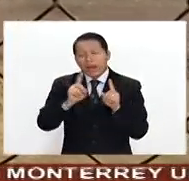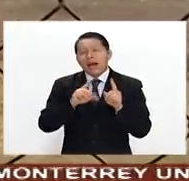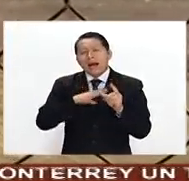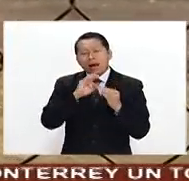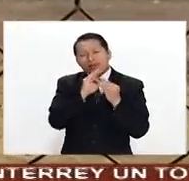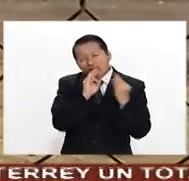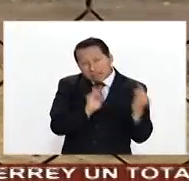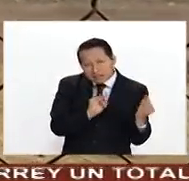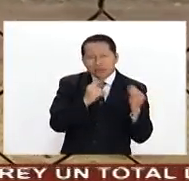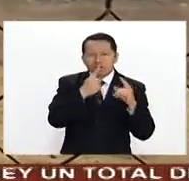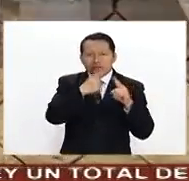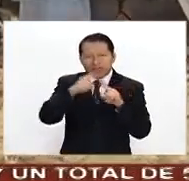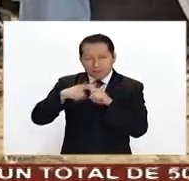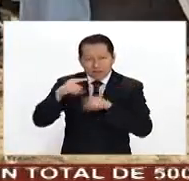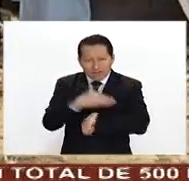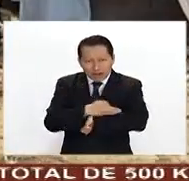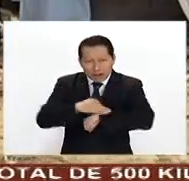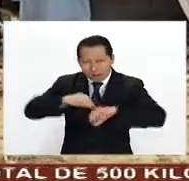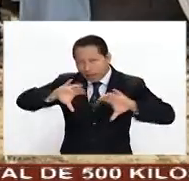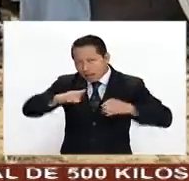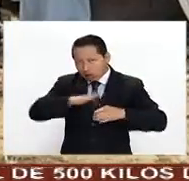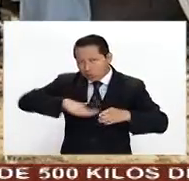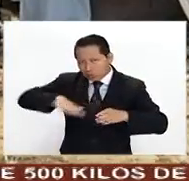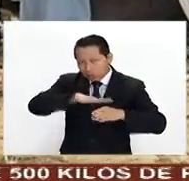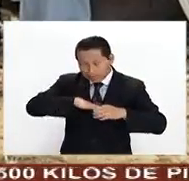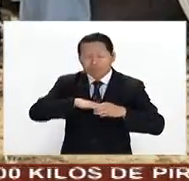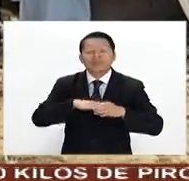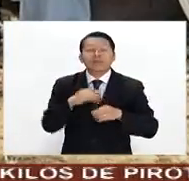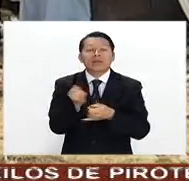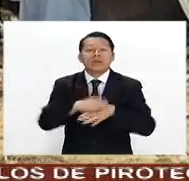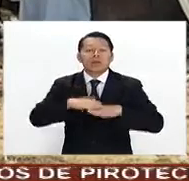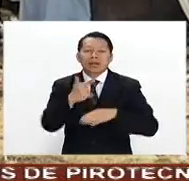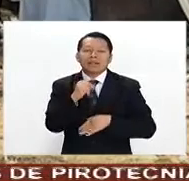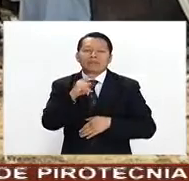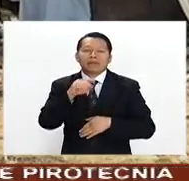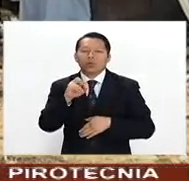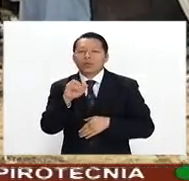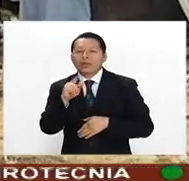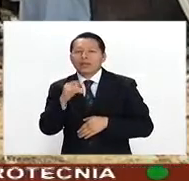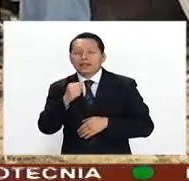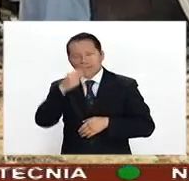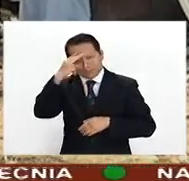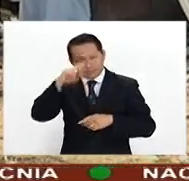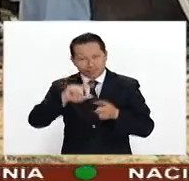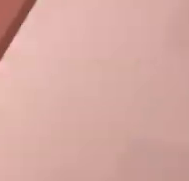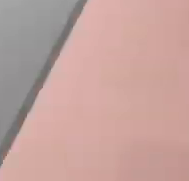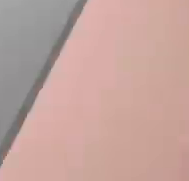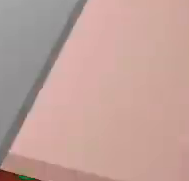y familias de la comunidad. Con información de Gilberto Rodríguez, México al Día.